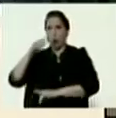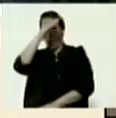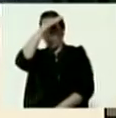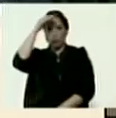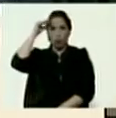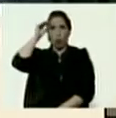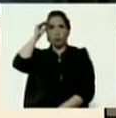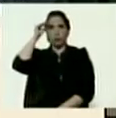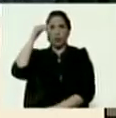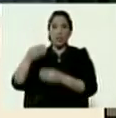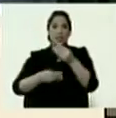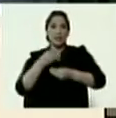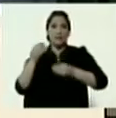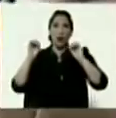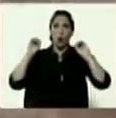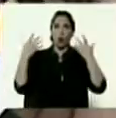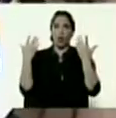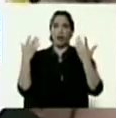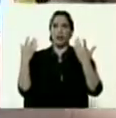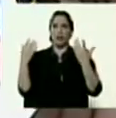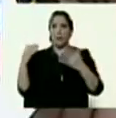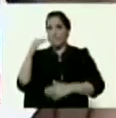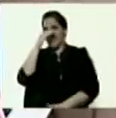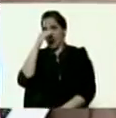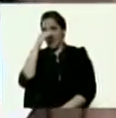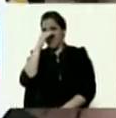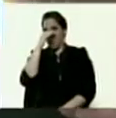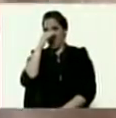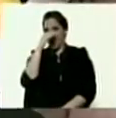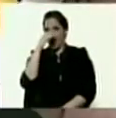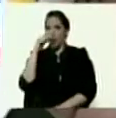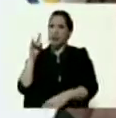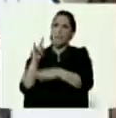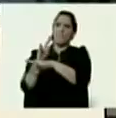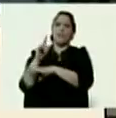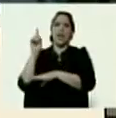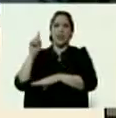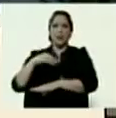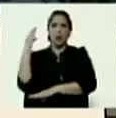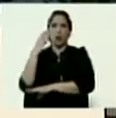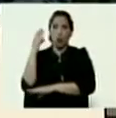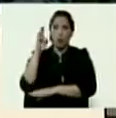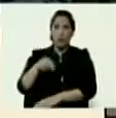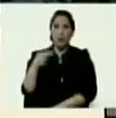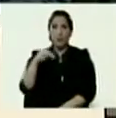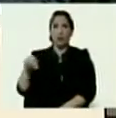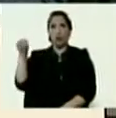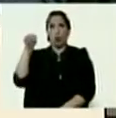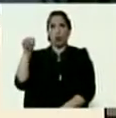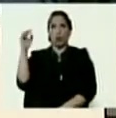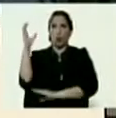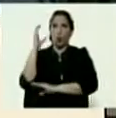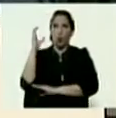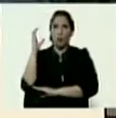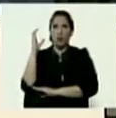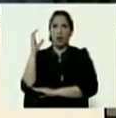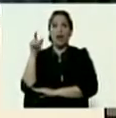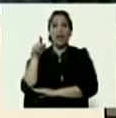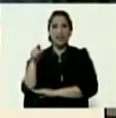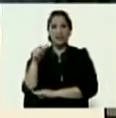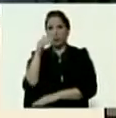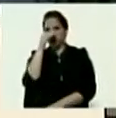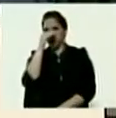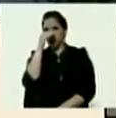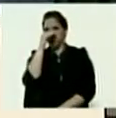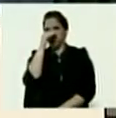iban a lograr es que la parapolítica que campea en Colombia y sobre todo en el norte de Santander fuera una